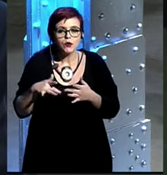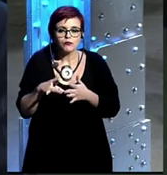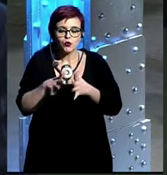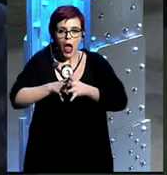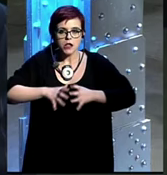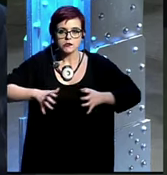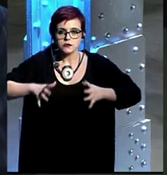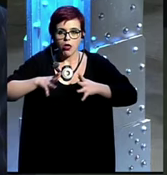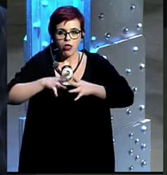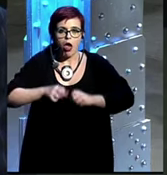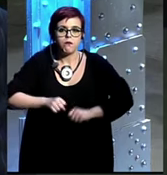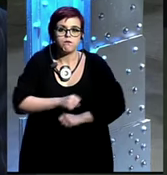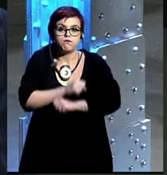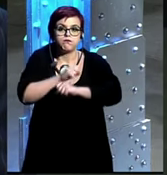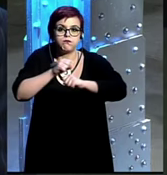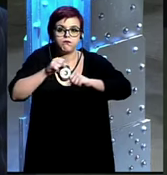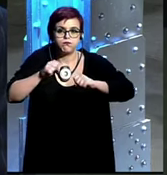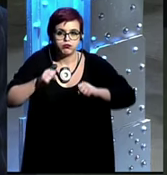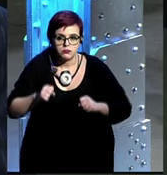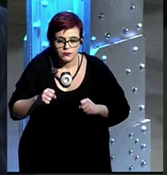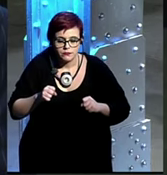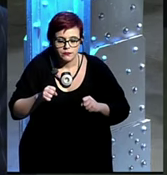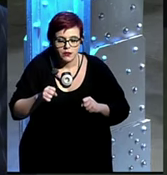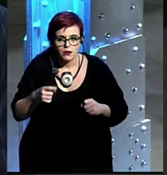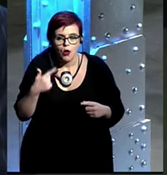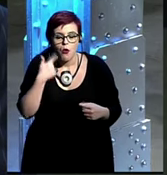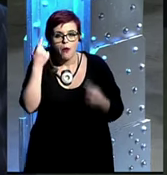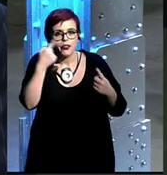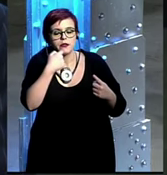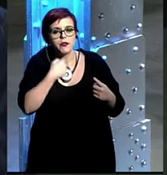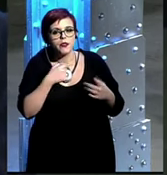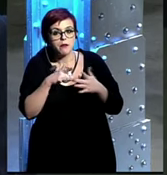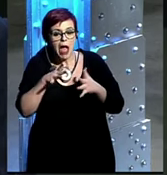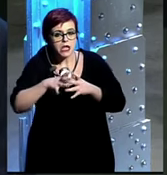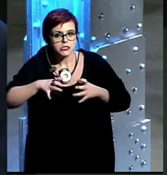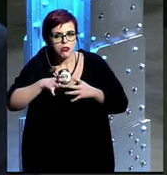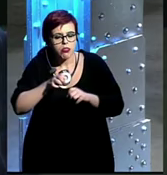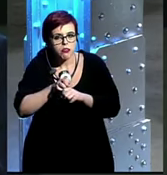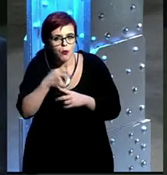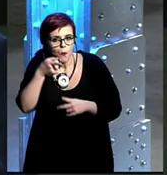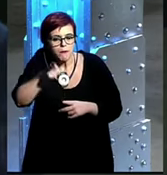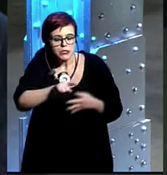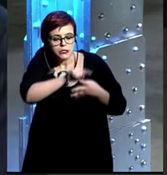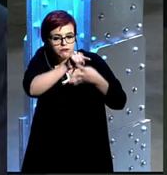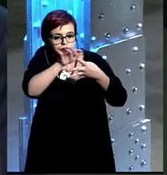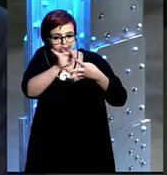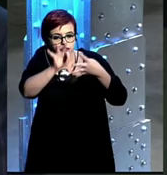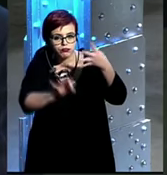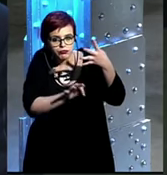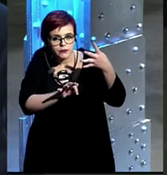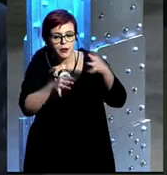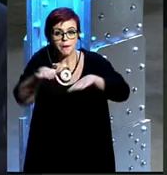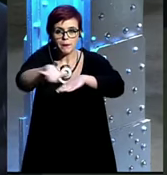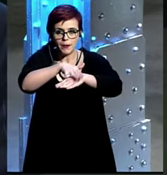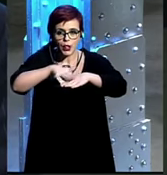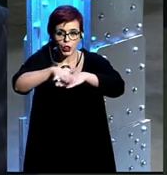ansiedad. Y alguna vez dije, si me dijeras que voy a tener que tener ansiedad durante el resto del mes... Perdón, si